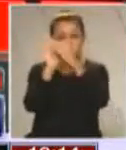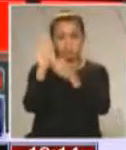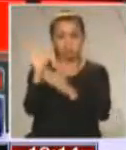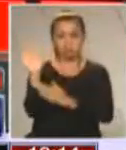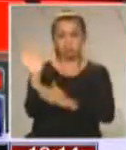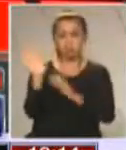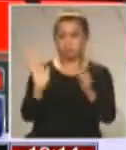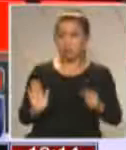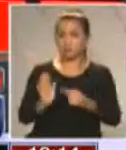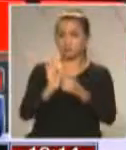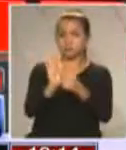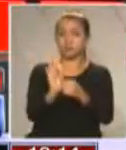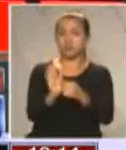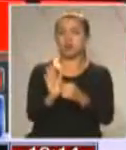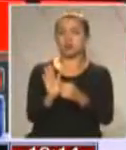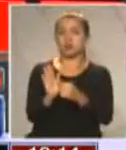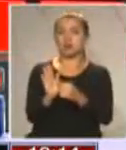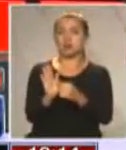tiene que ver con